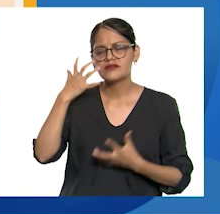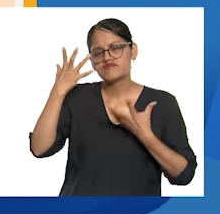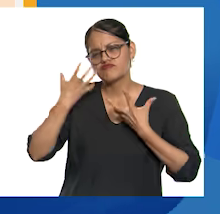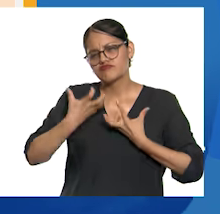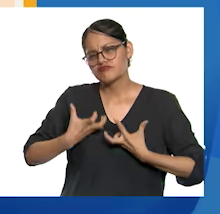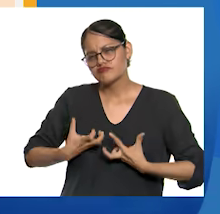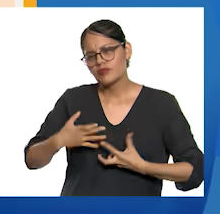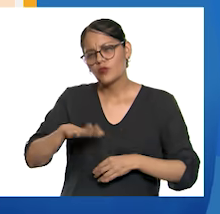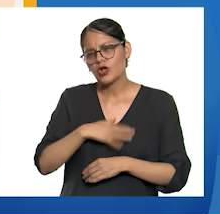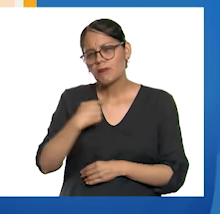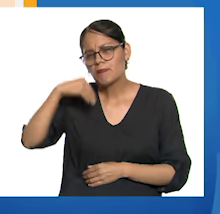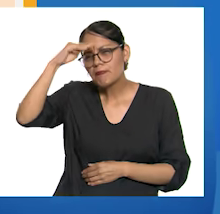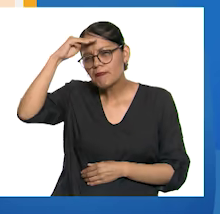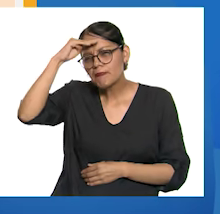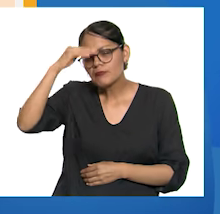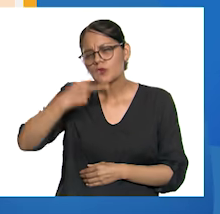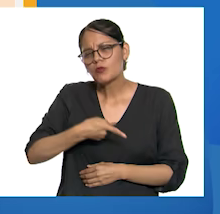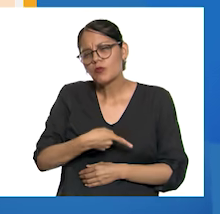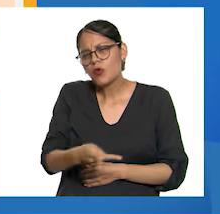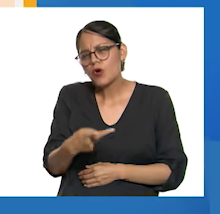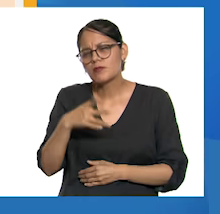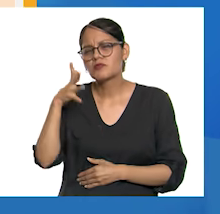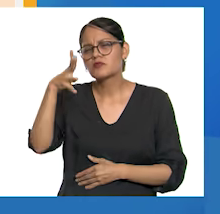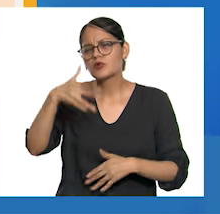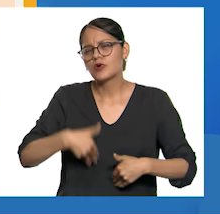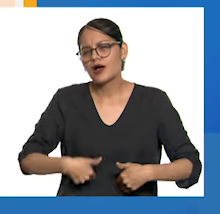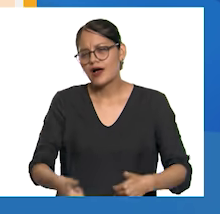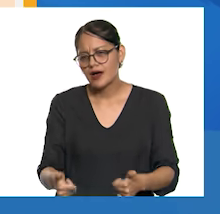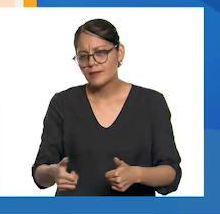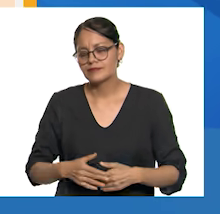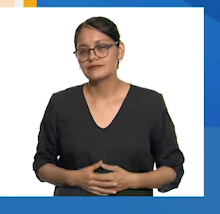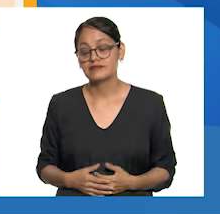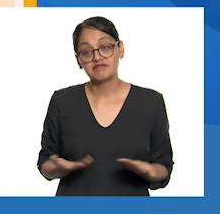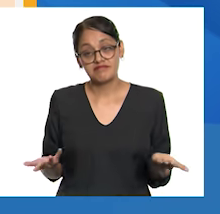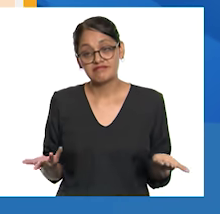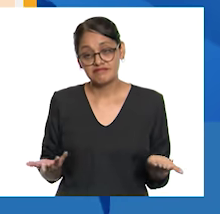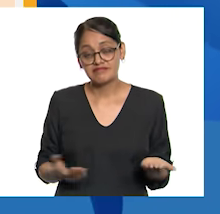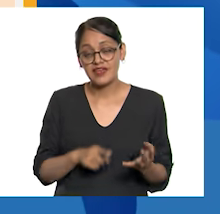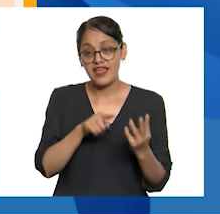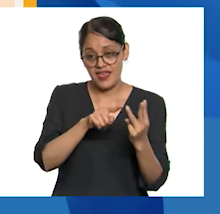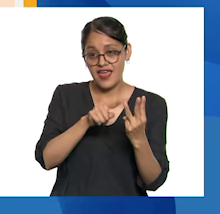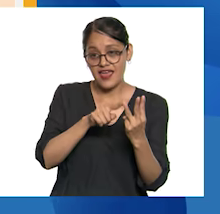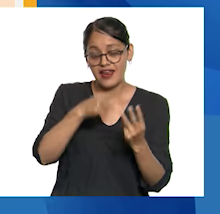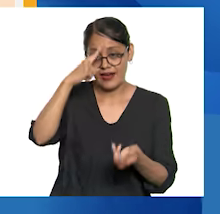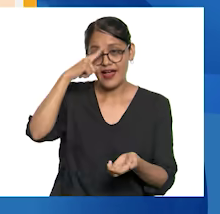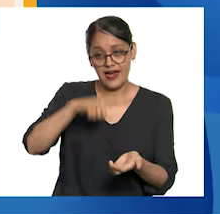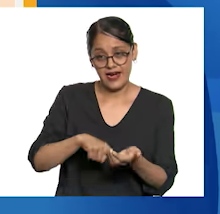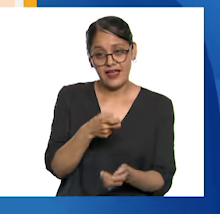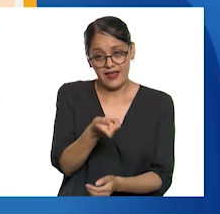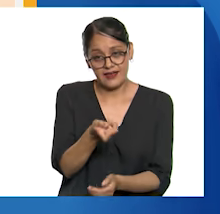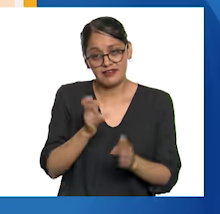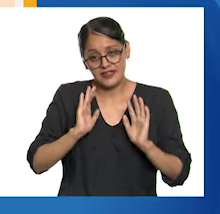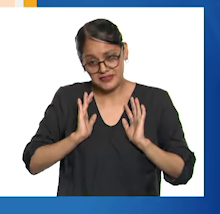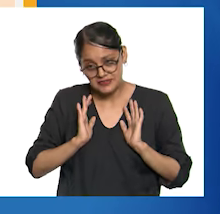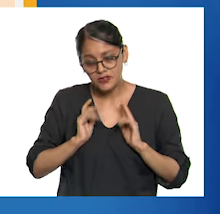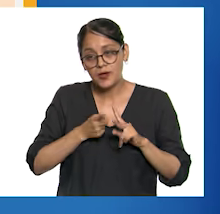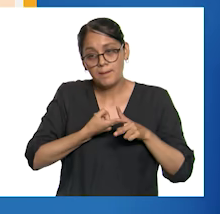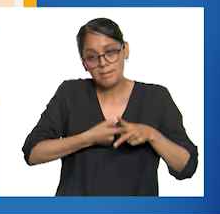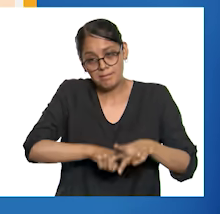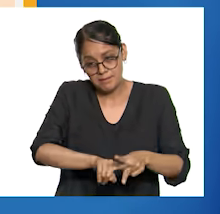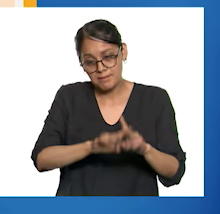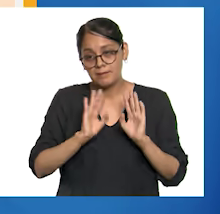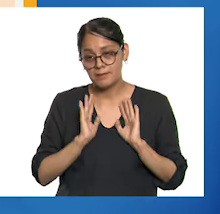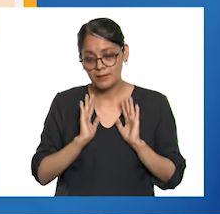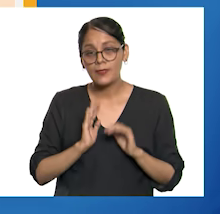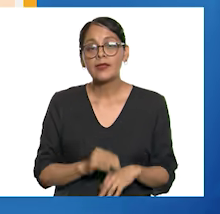muy triste porque cree que va a padecer mucha hambre. Al menos eso es lo que cree al principio de la historia. ¿Qué